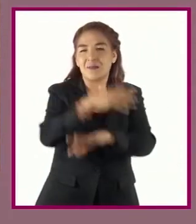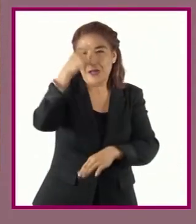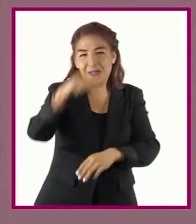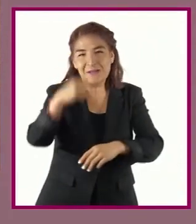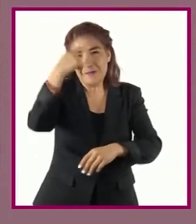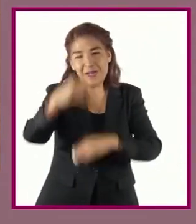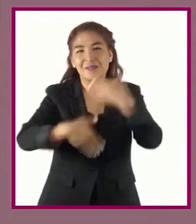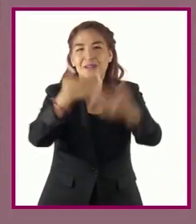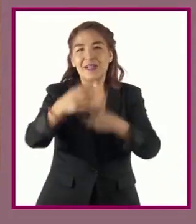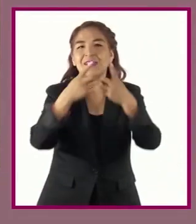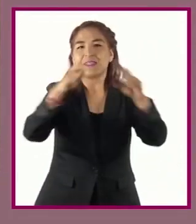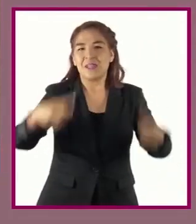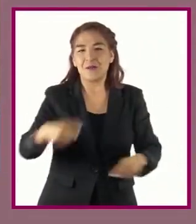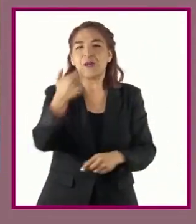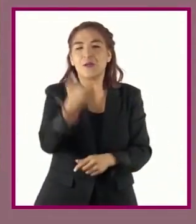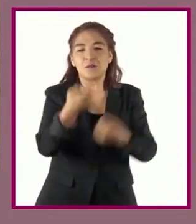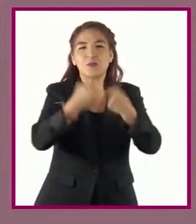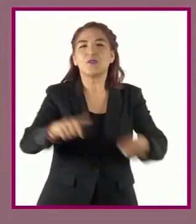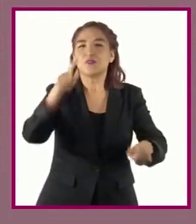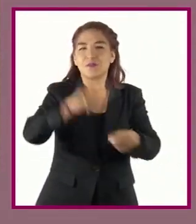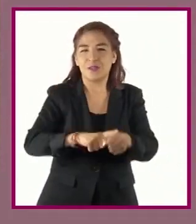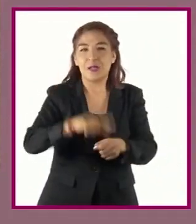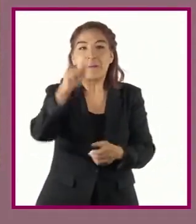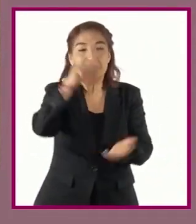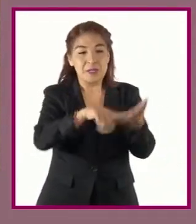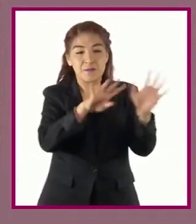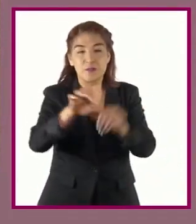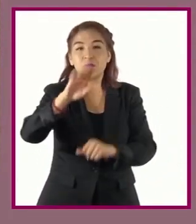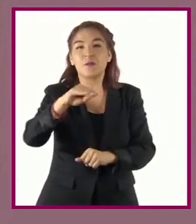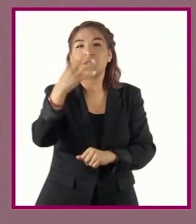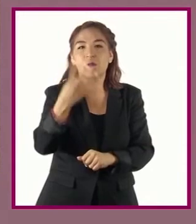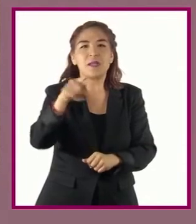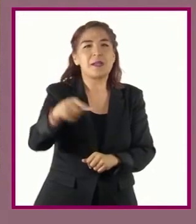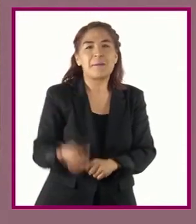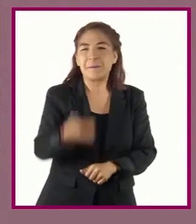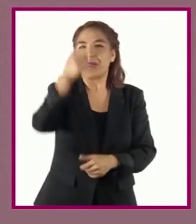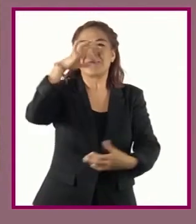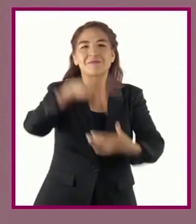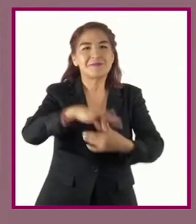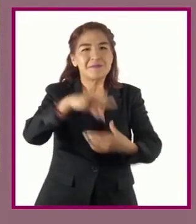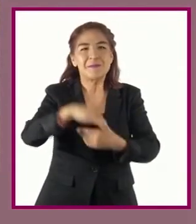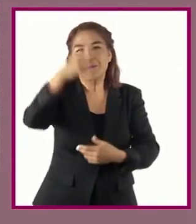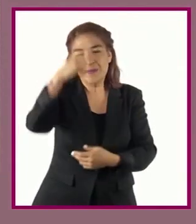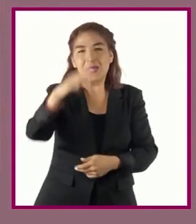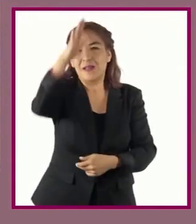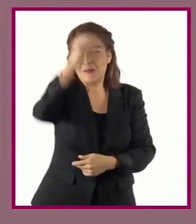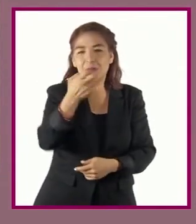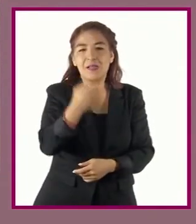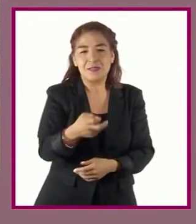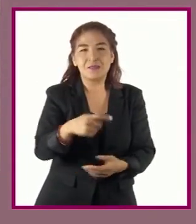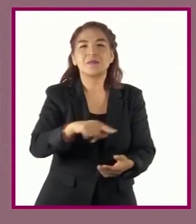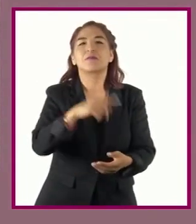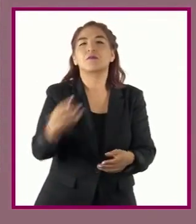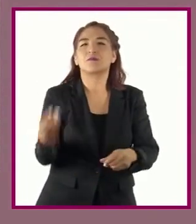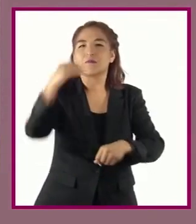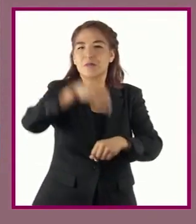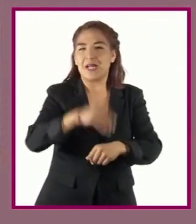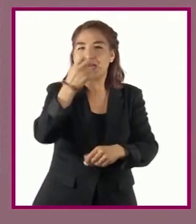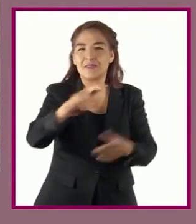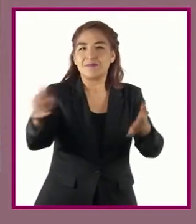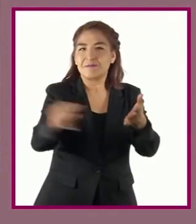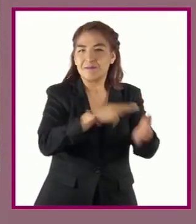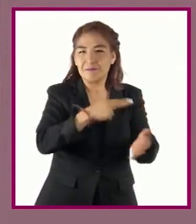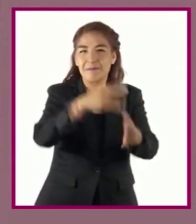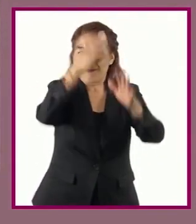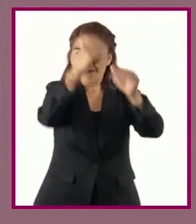desarrollo económico y social. En 1994 se realizaron las primeras elecciones posteriores a los acuerdos de Esquipulas II. Pese a los